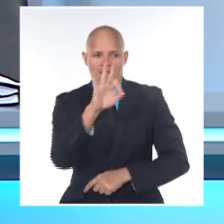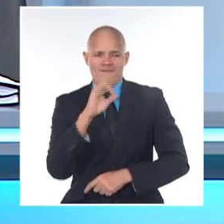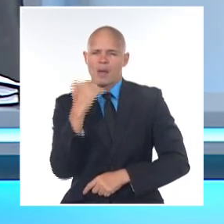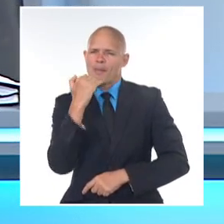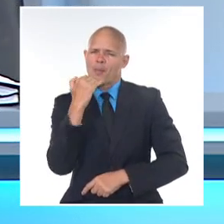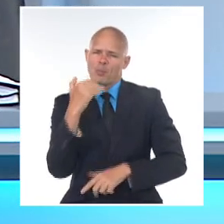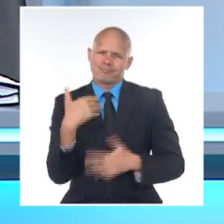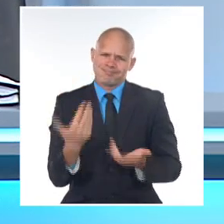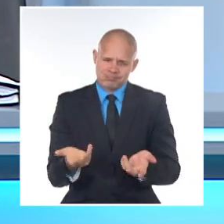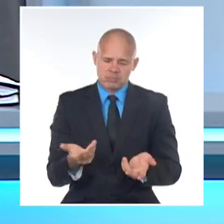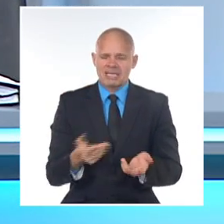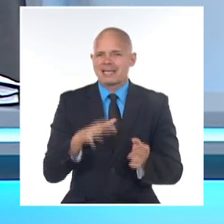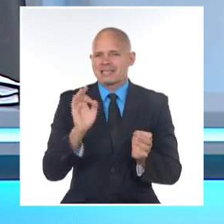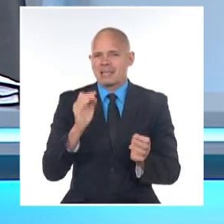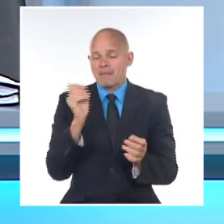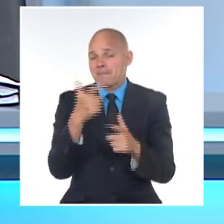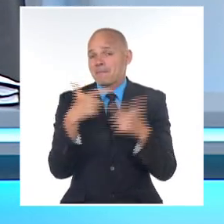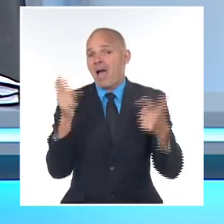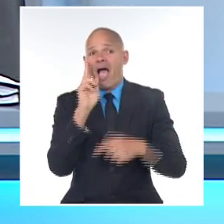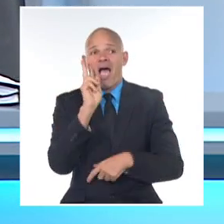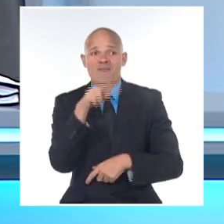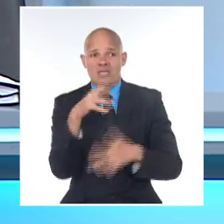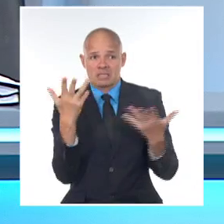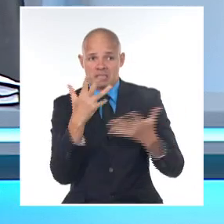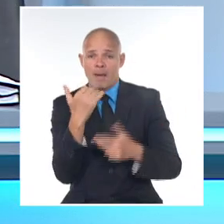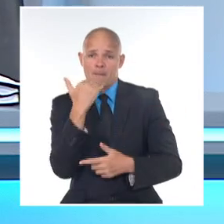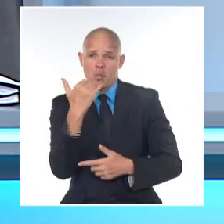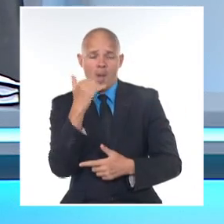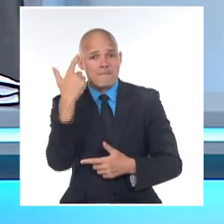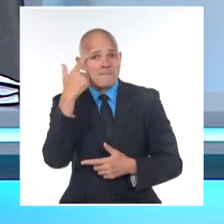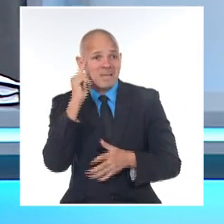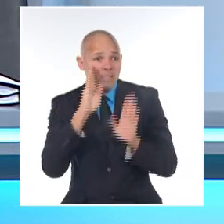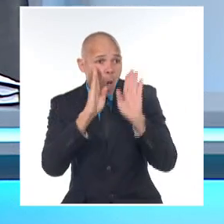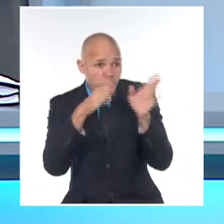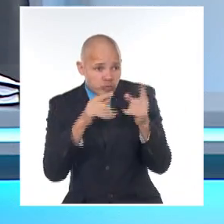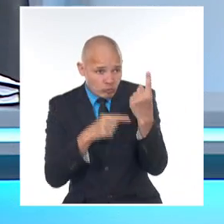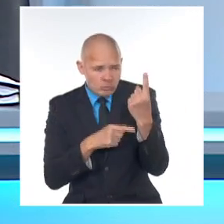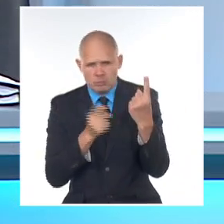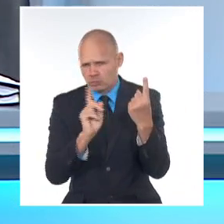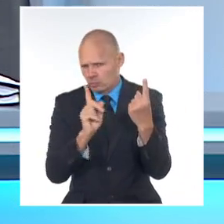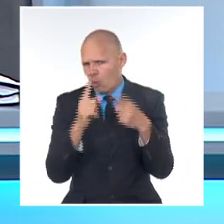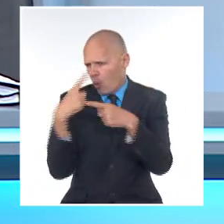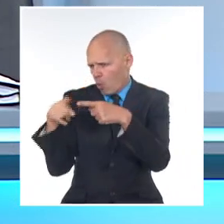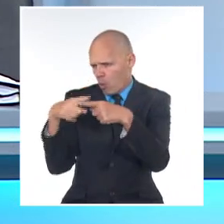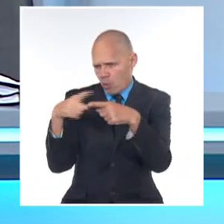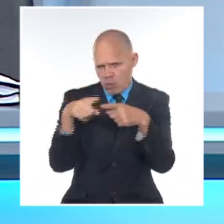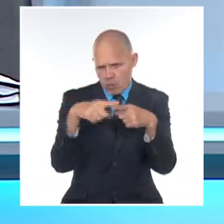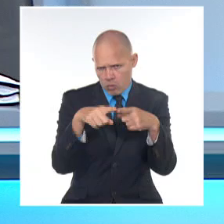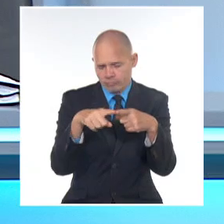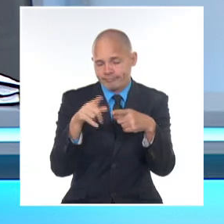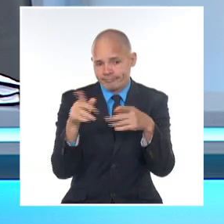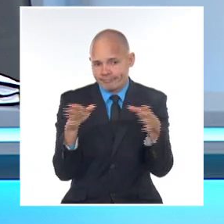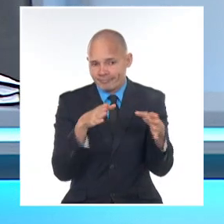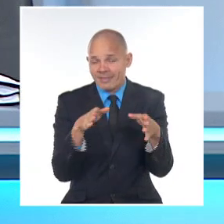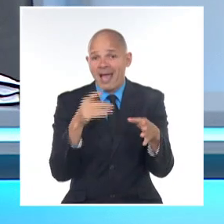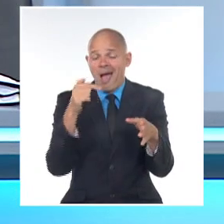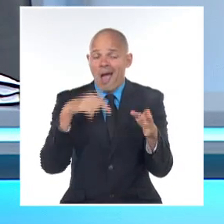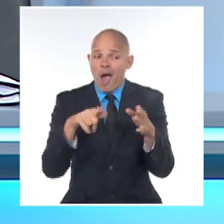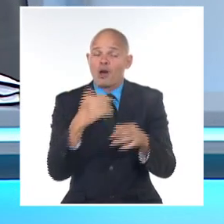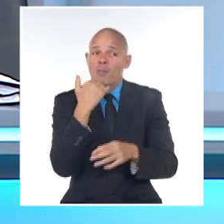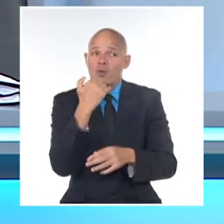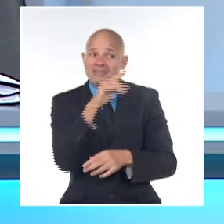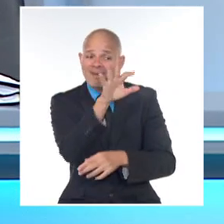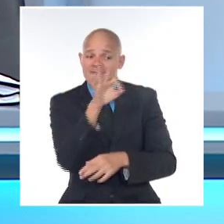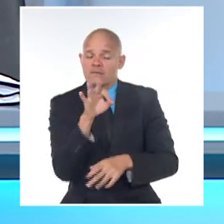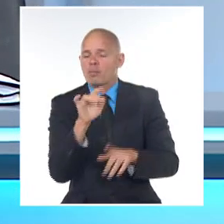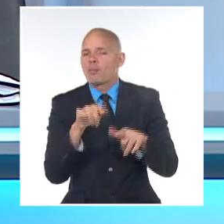más se interactúa, es la policía, pero no se trata solamente de la policía. Pero también la policía, ¿por qué? Porque es que es la más atacada de todas las autoridades en